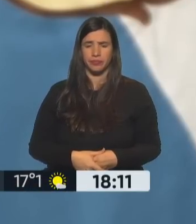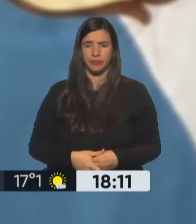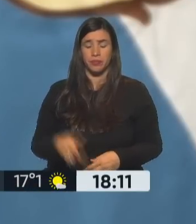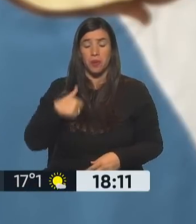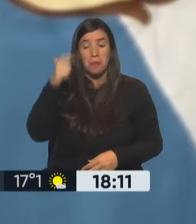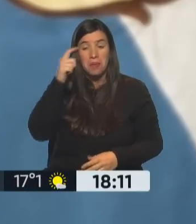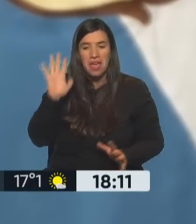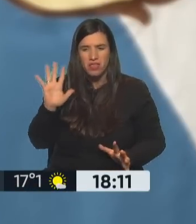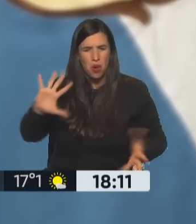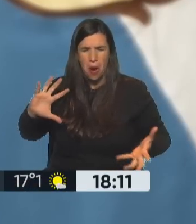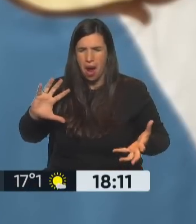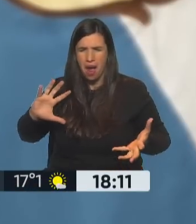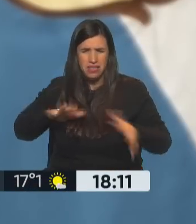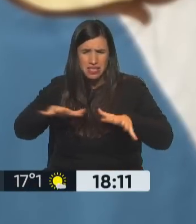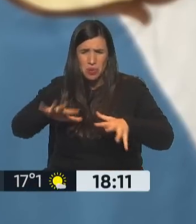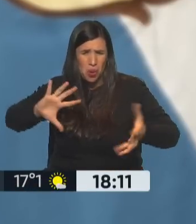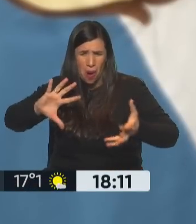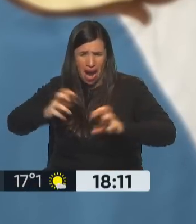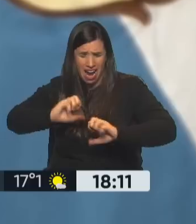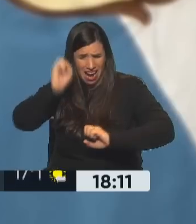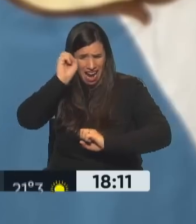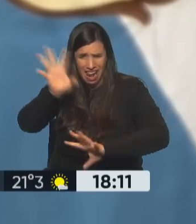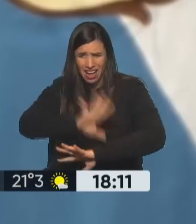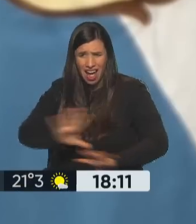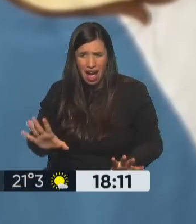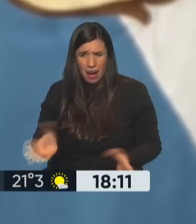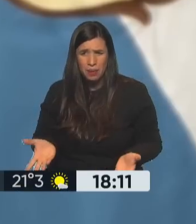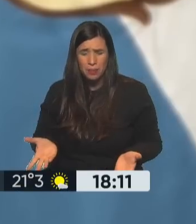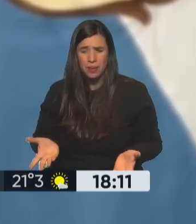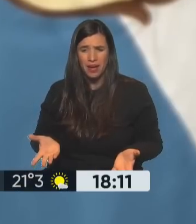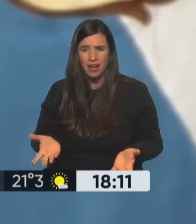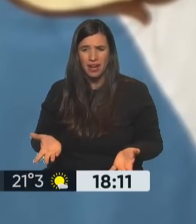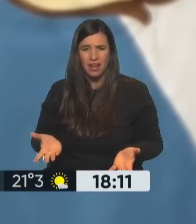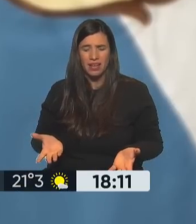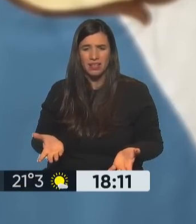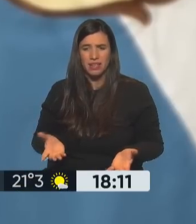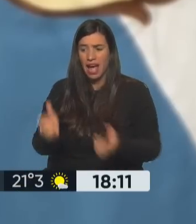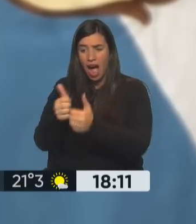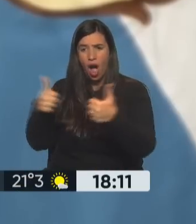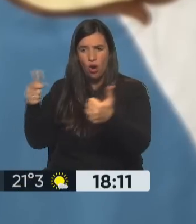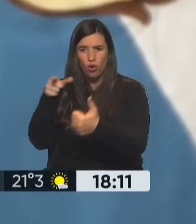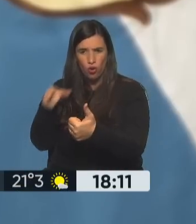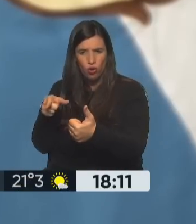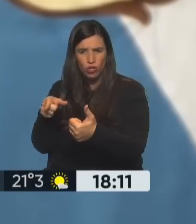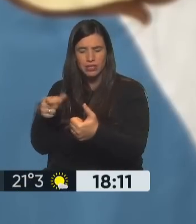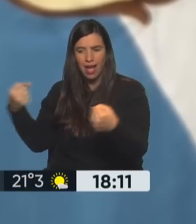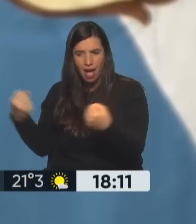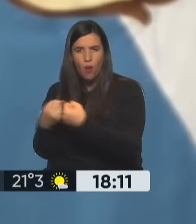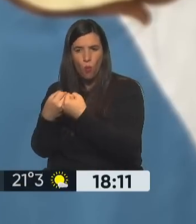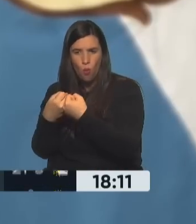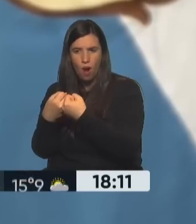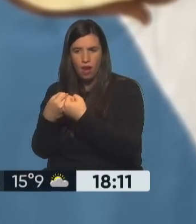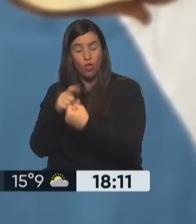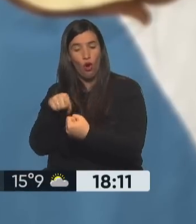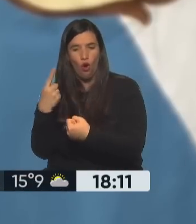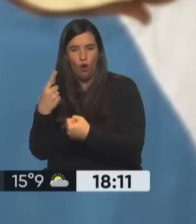institucionalmente grave y políticamente inaceptable que la Corte tomara decisiones en forma conjunta con dirigentes